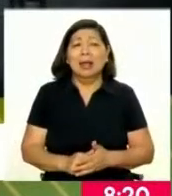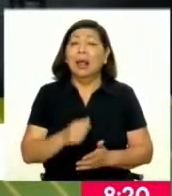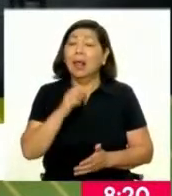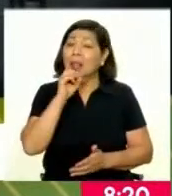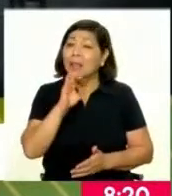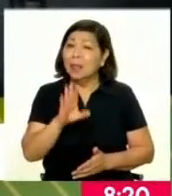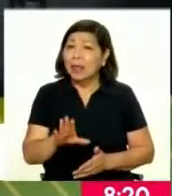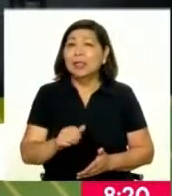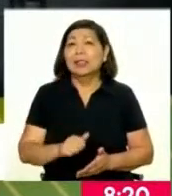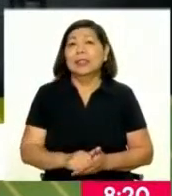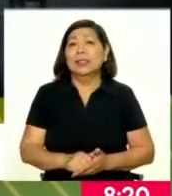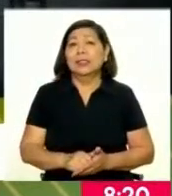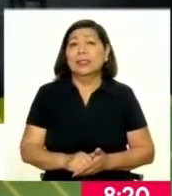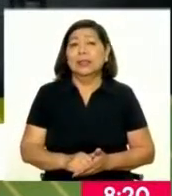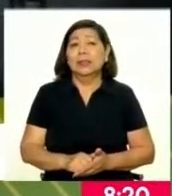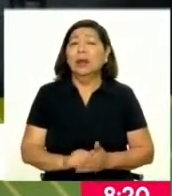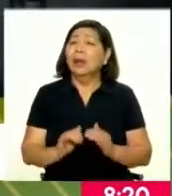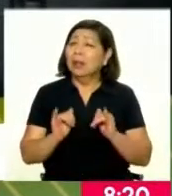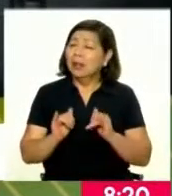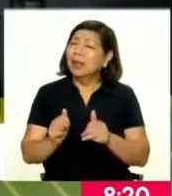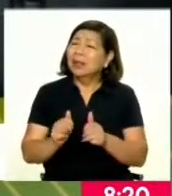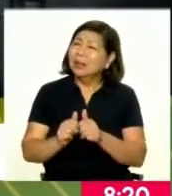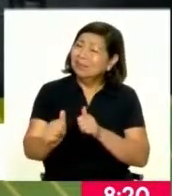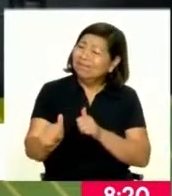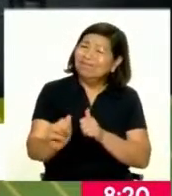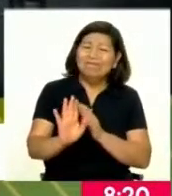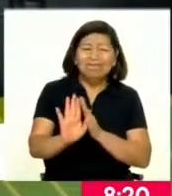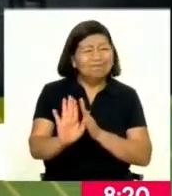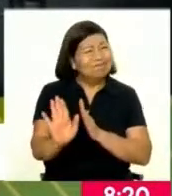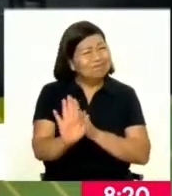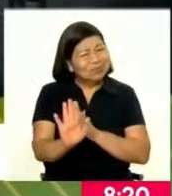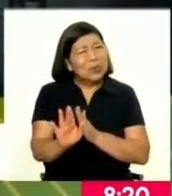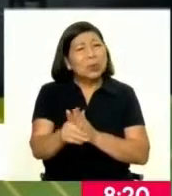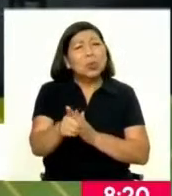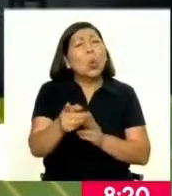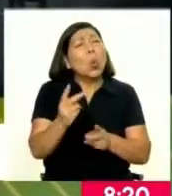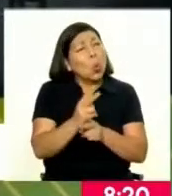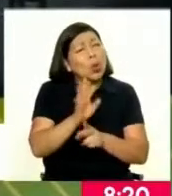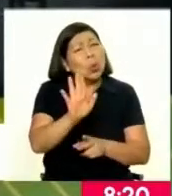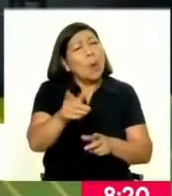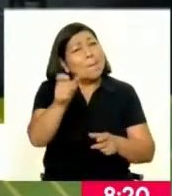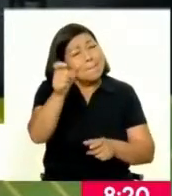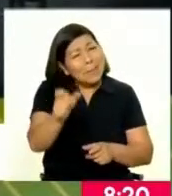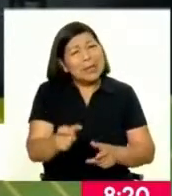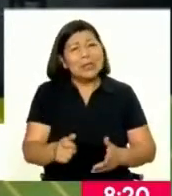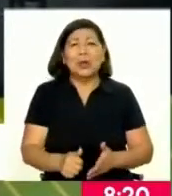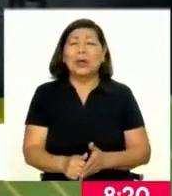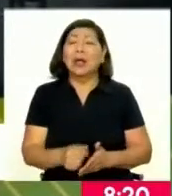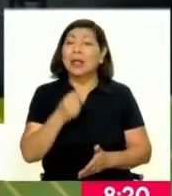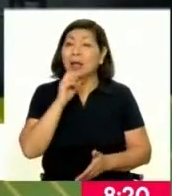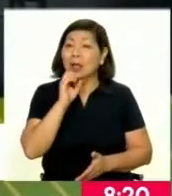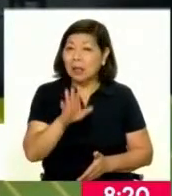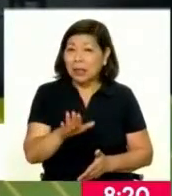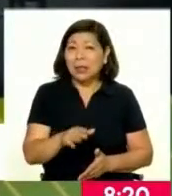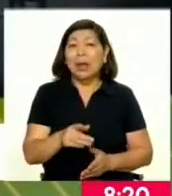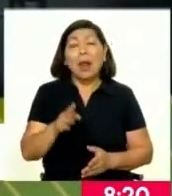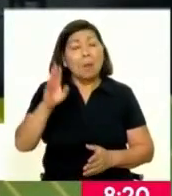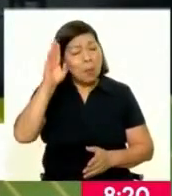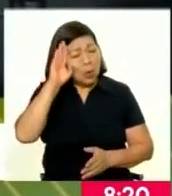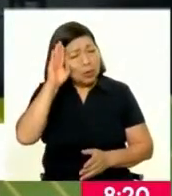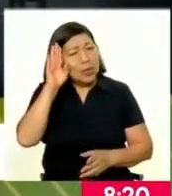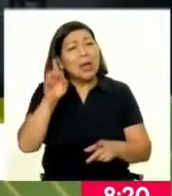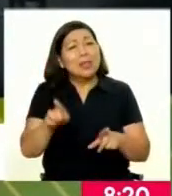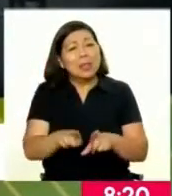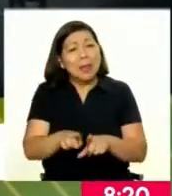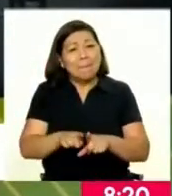exhortamos a que se mantengan alejados de situaciones de violencia por su propia seguridad, ¿no? Y además también quiero reconocer el trabajo de la Policía